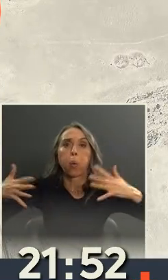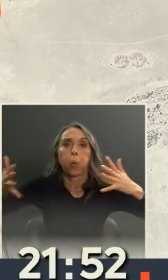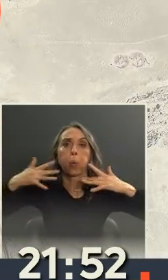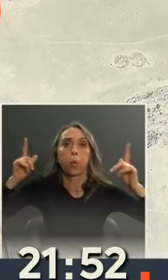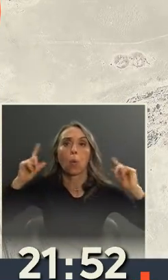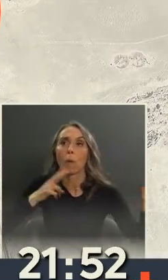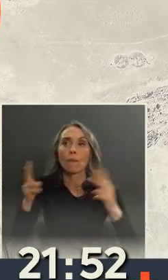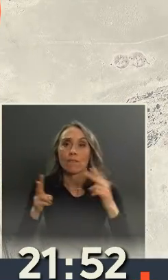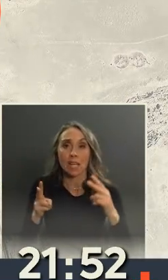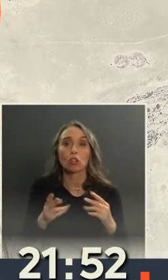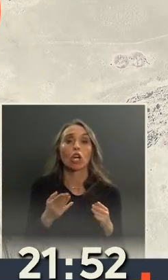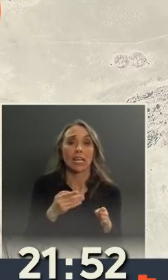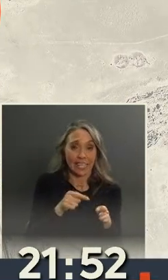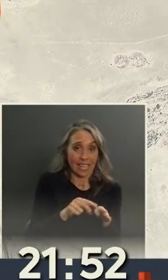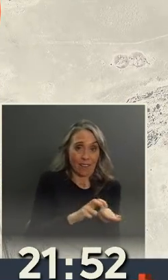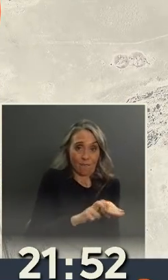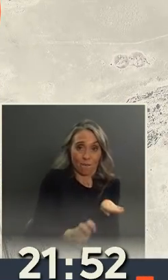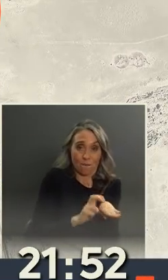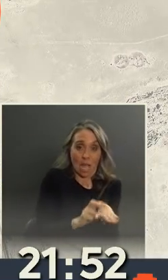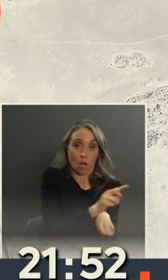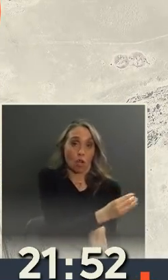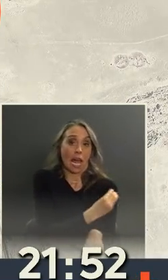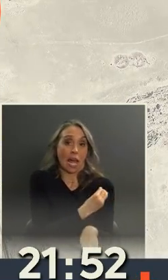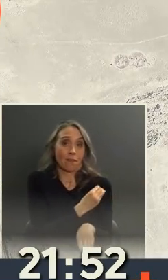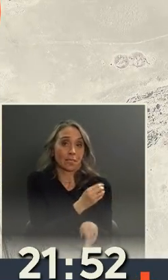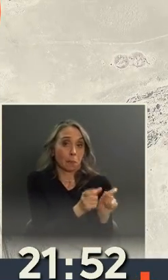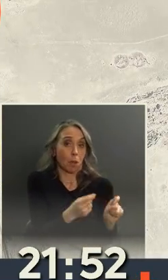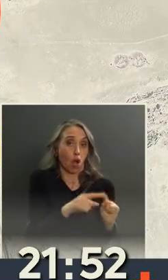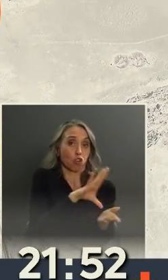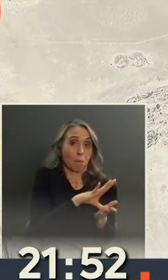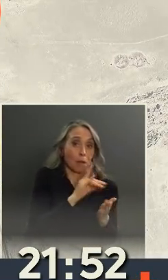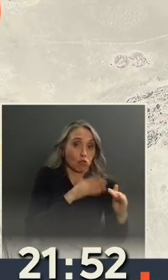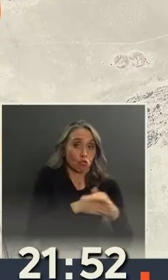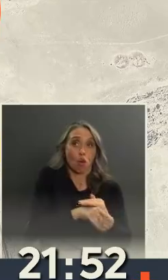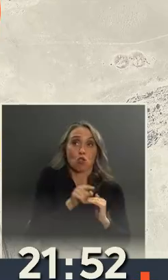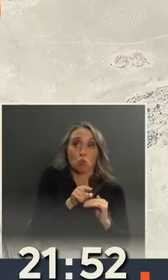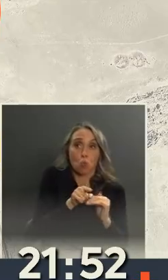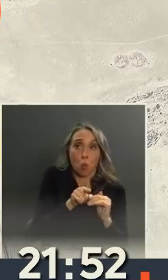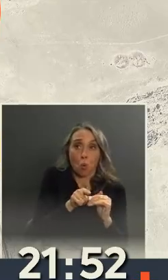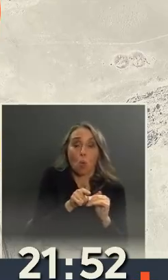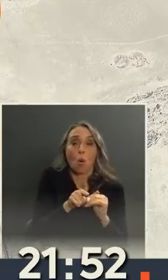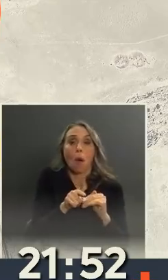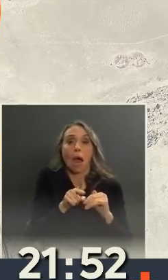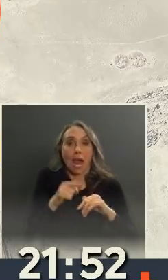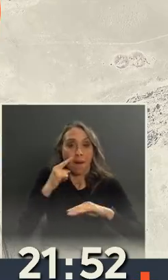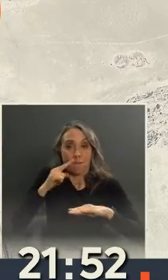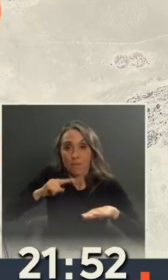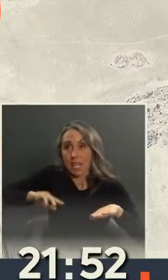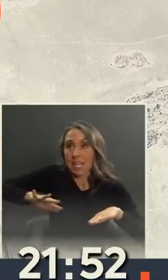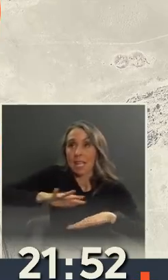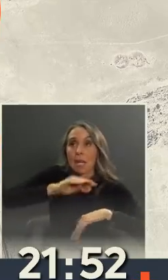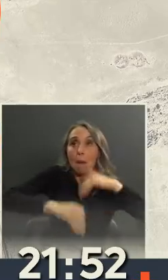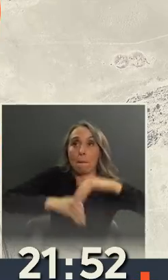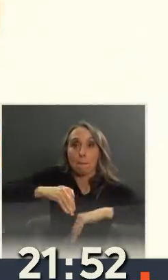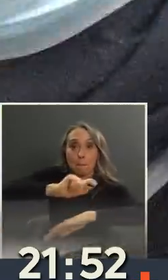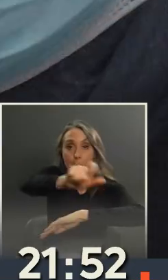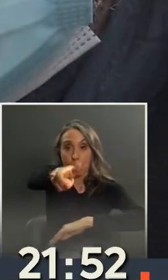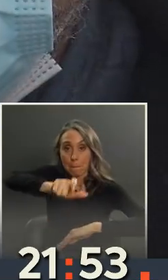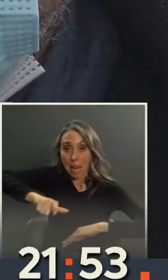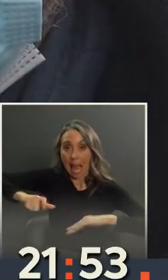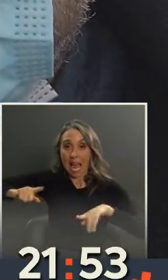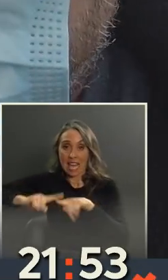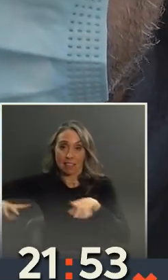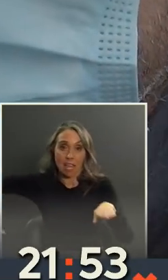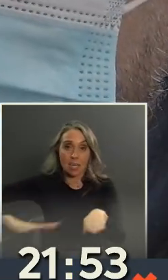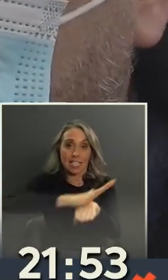Lo que sigue, como nos indican estos inmigrantes, es caminar por la orilla de la playa para sortear el control de carabineros. El